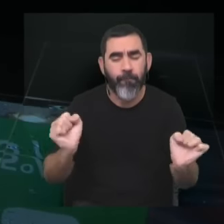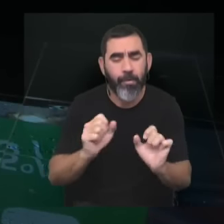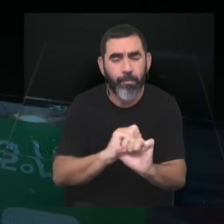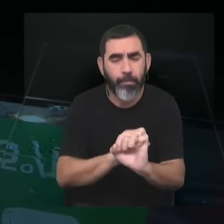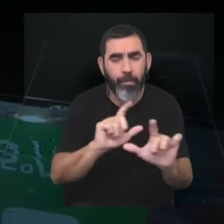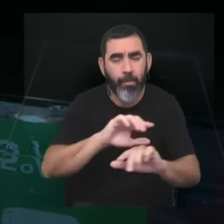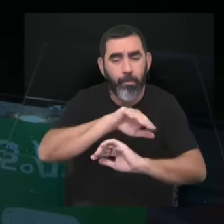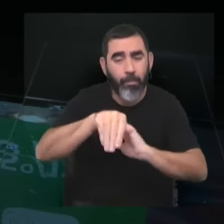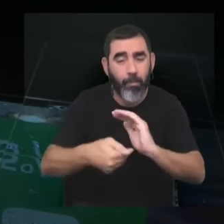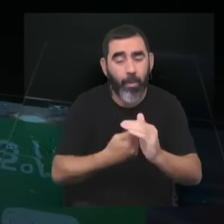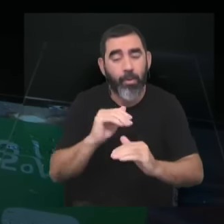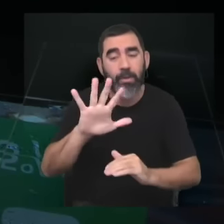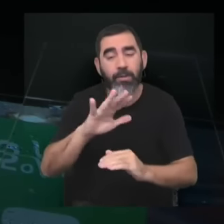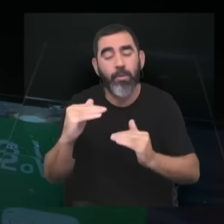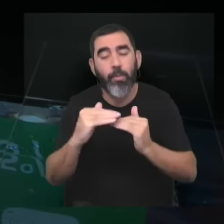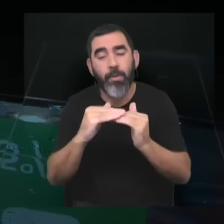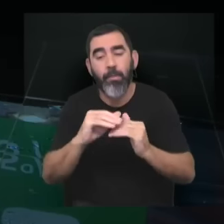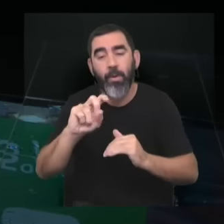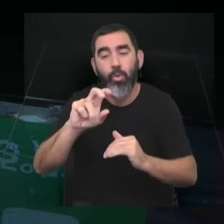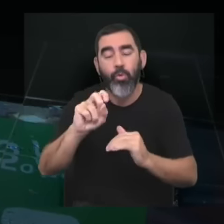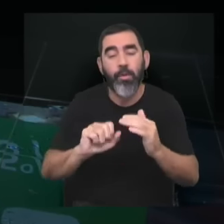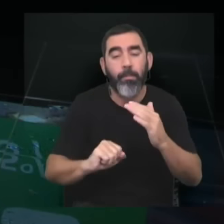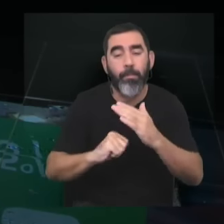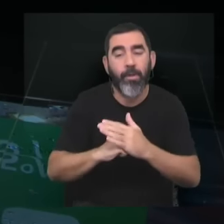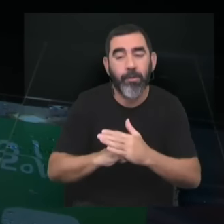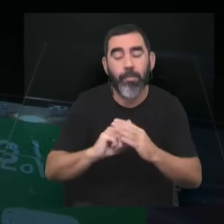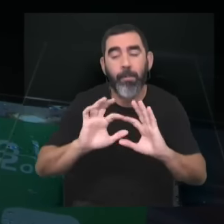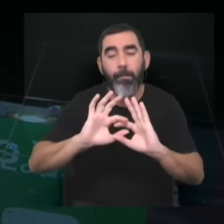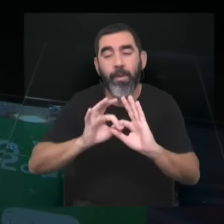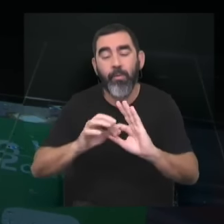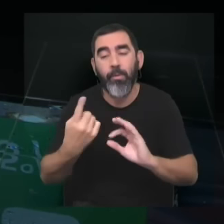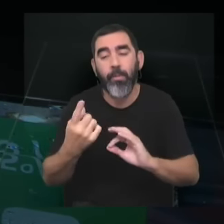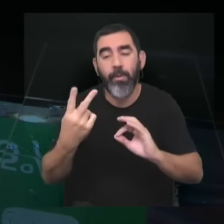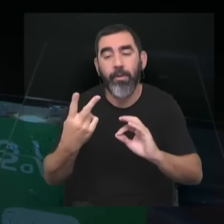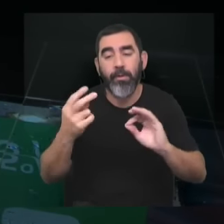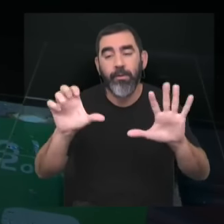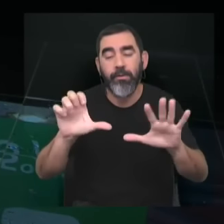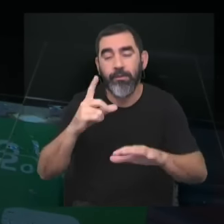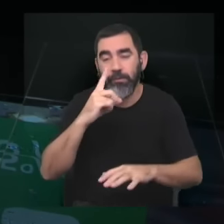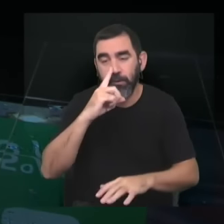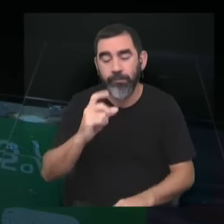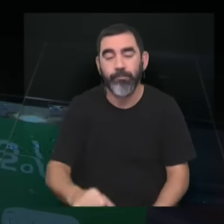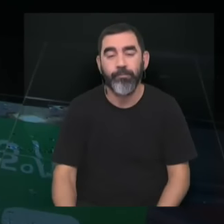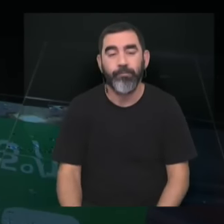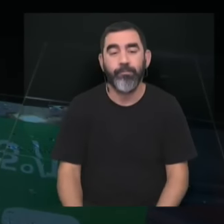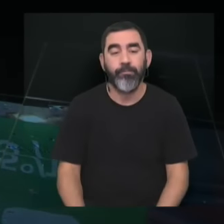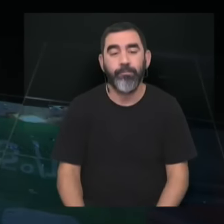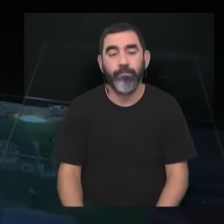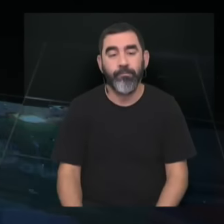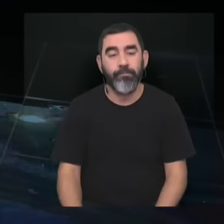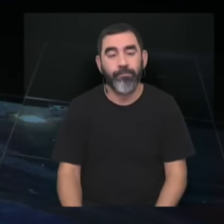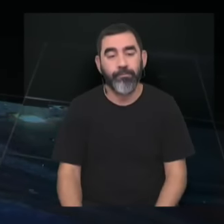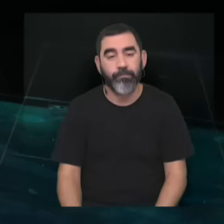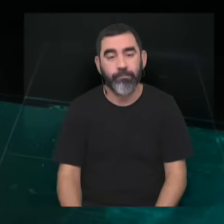en la madrugada 5 y 12 gr las temperaturas extremas se presentará el miércoles 26 de junio segund el pronóstico de